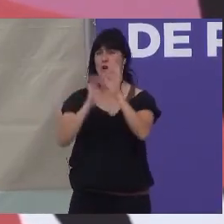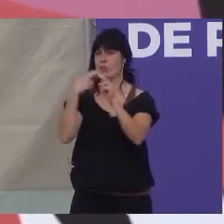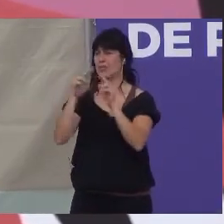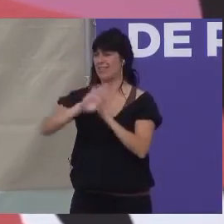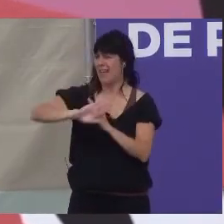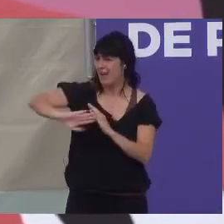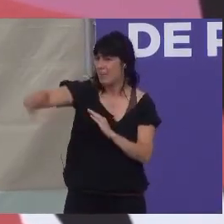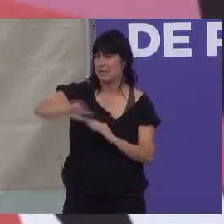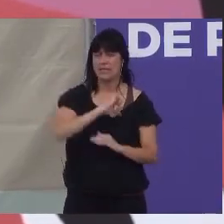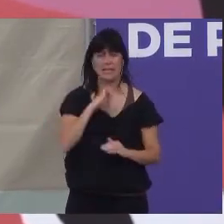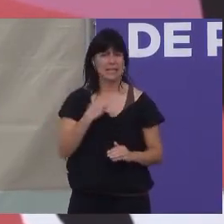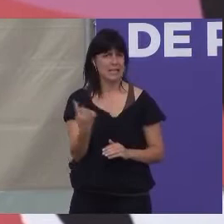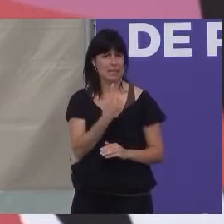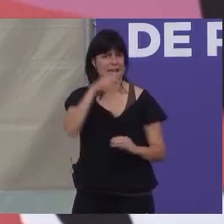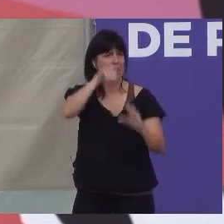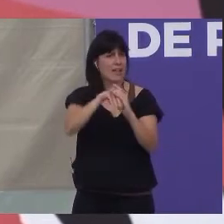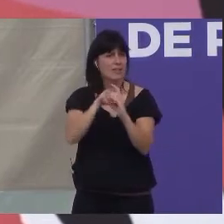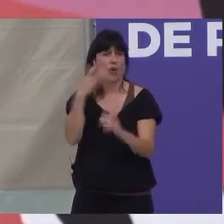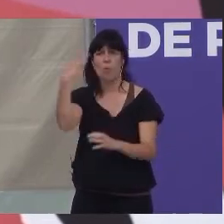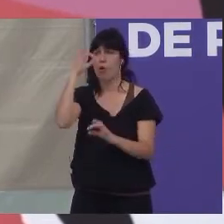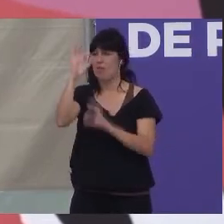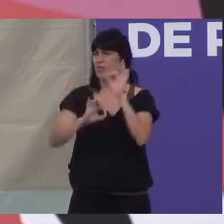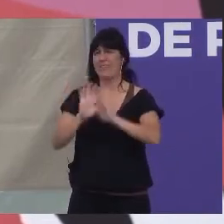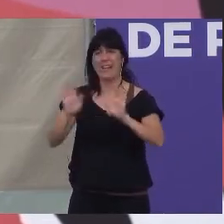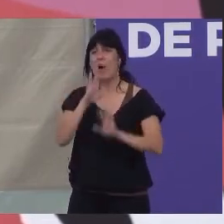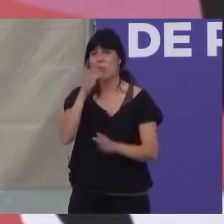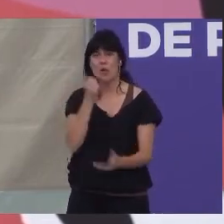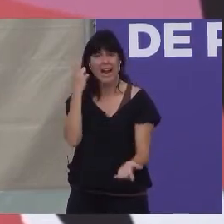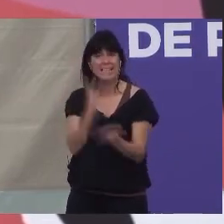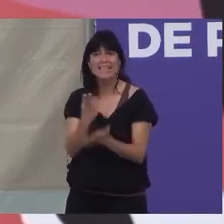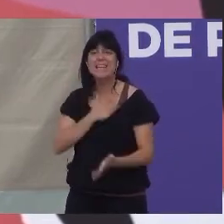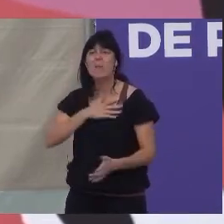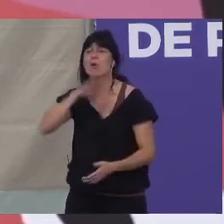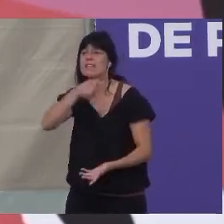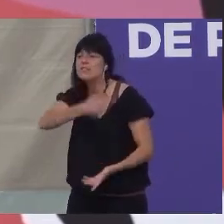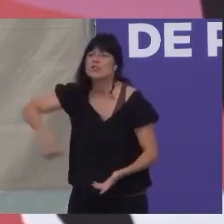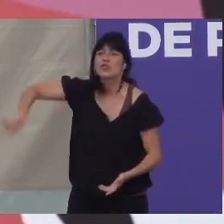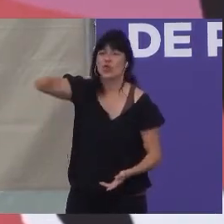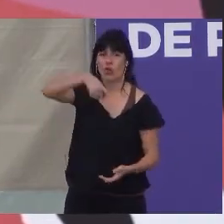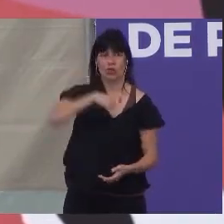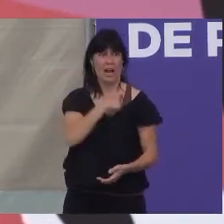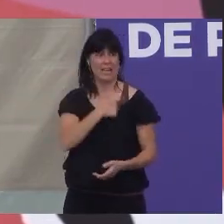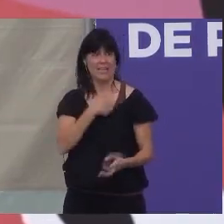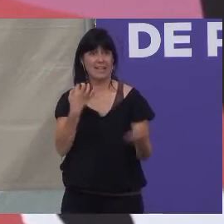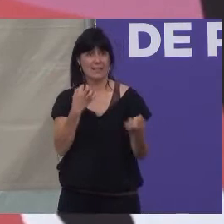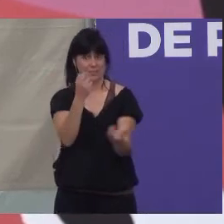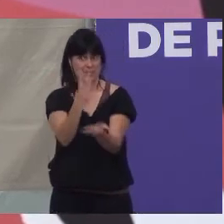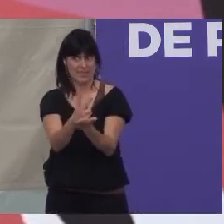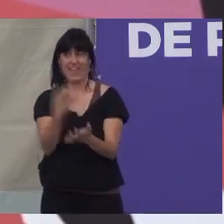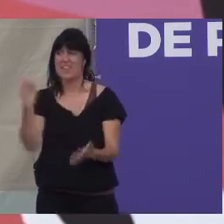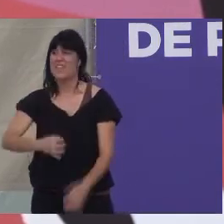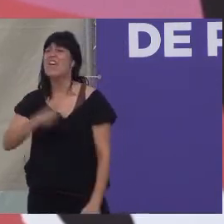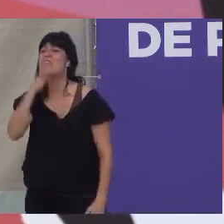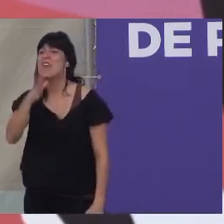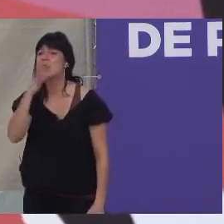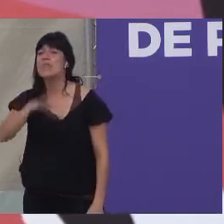a cualquier órgano de Podemos. Porque garantías es de todos. Garantías debe denunciar pese a quien le pese y